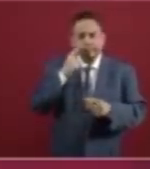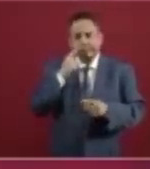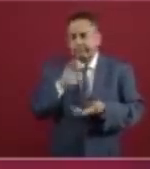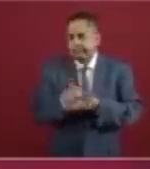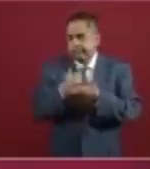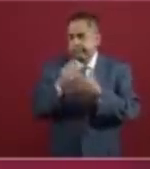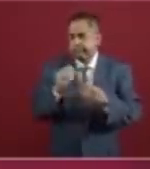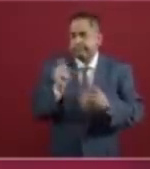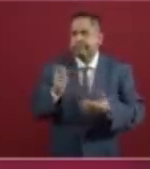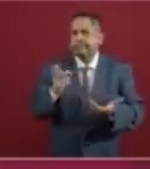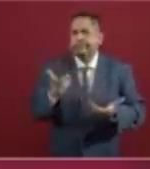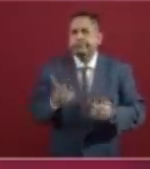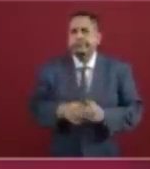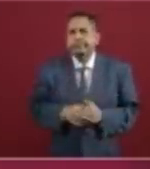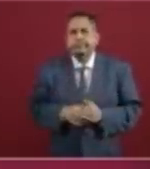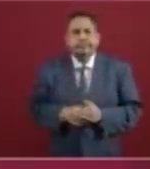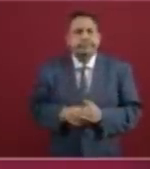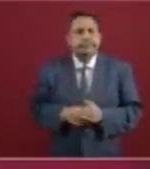el que